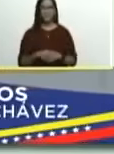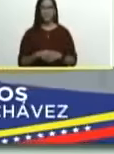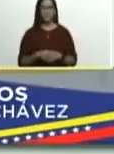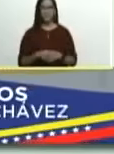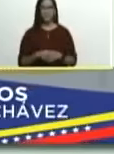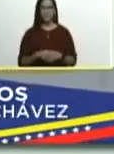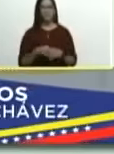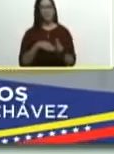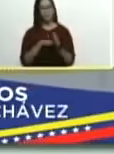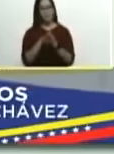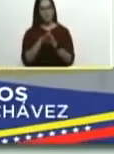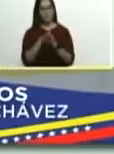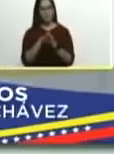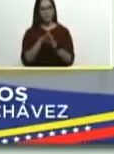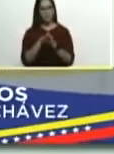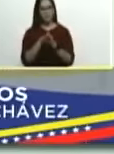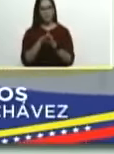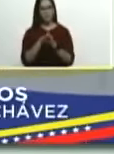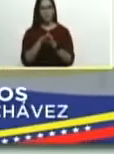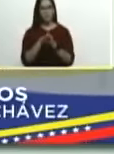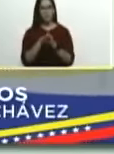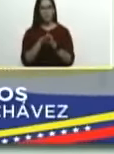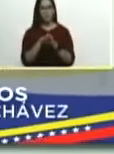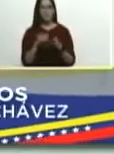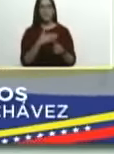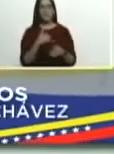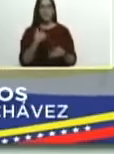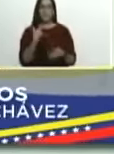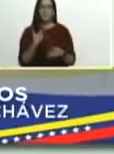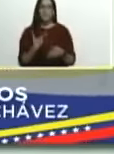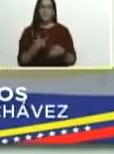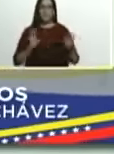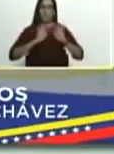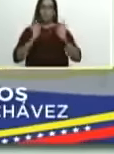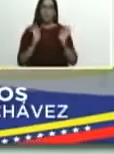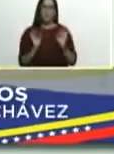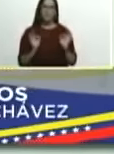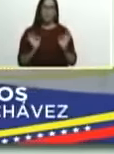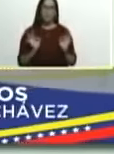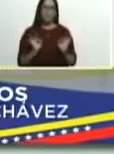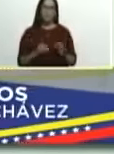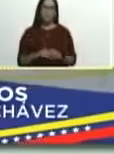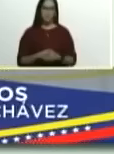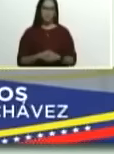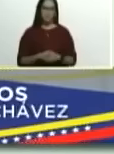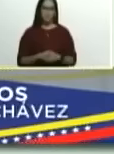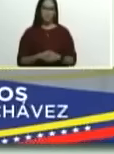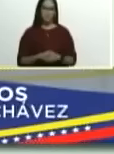y avanzar. Y quería decirle de manera muy especial lo siguiente.